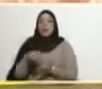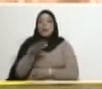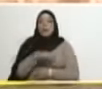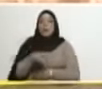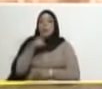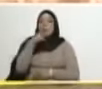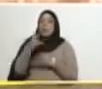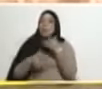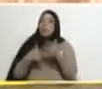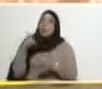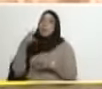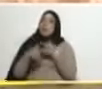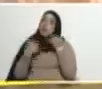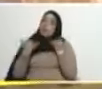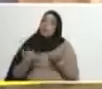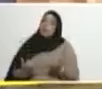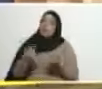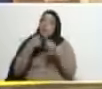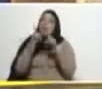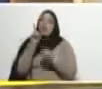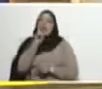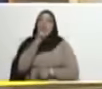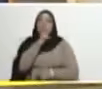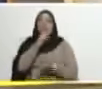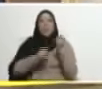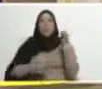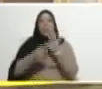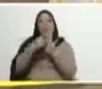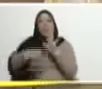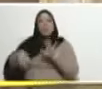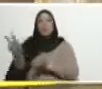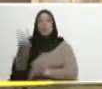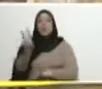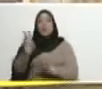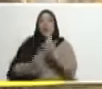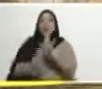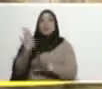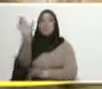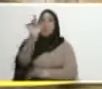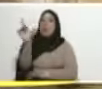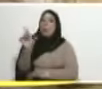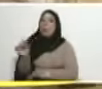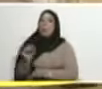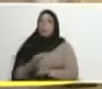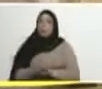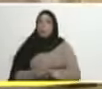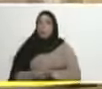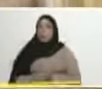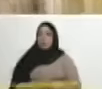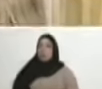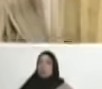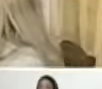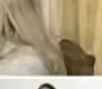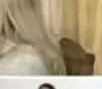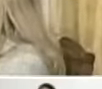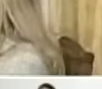y actualizar el tema de los derechos de Venezuela sobre la Guayana Esequiba.